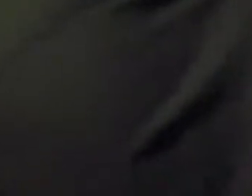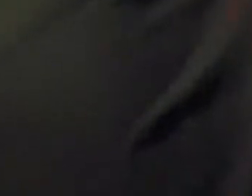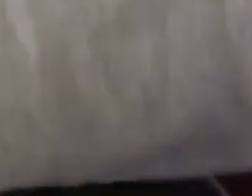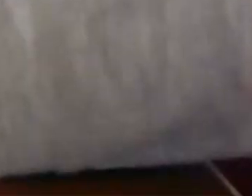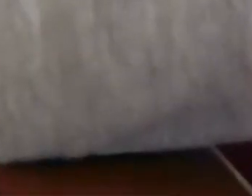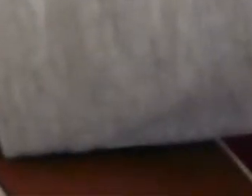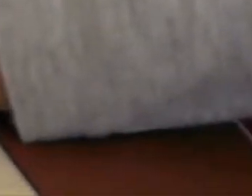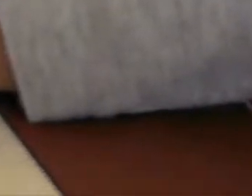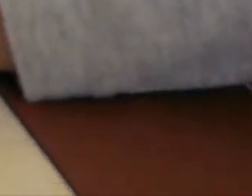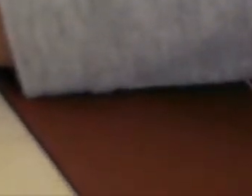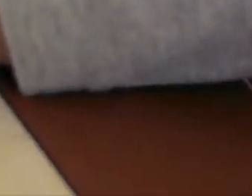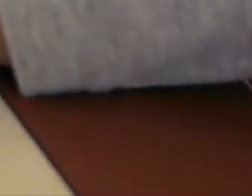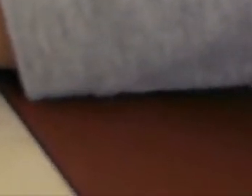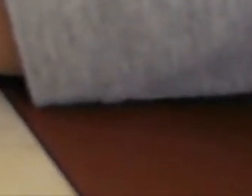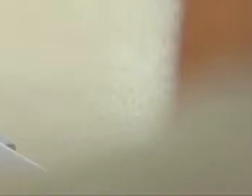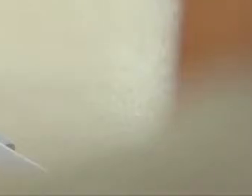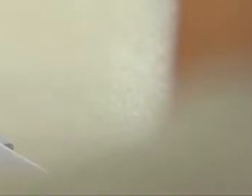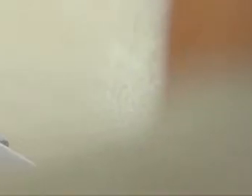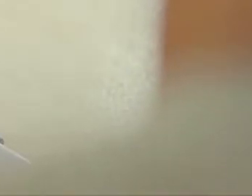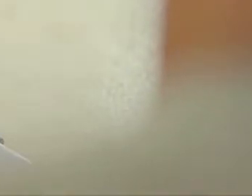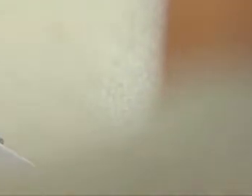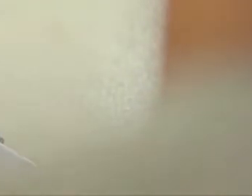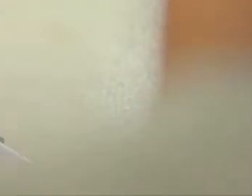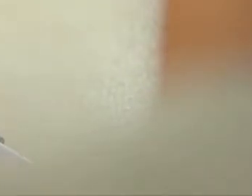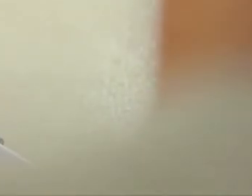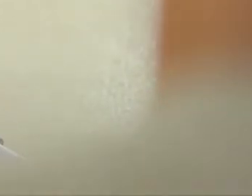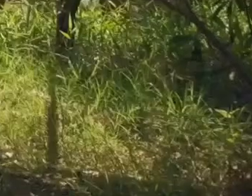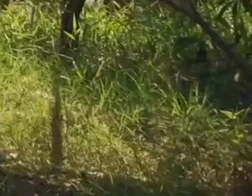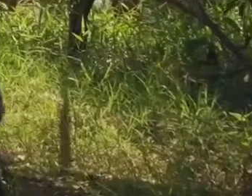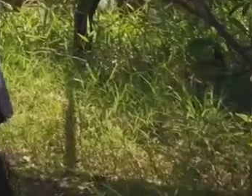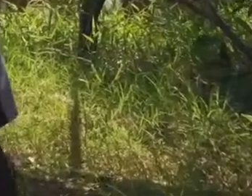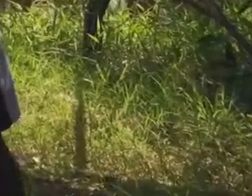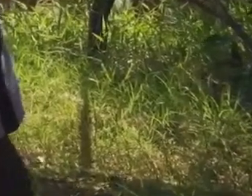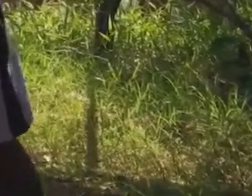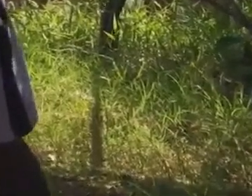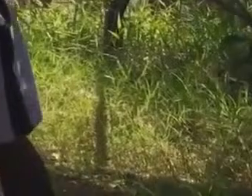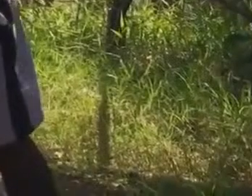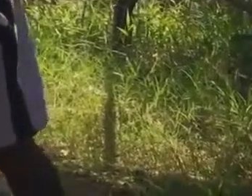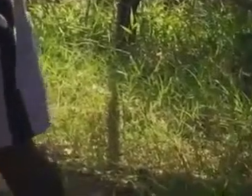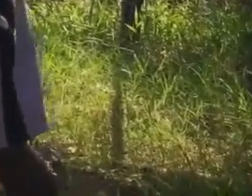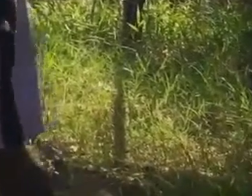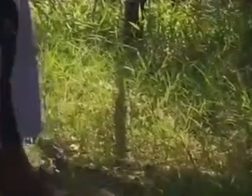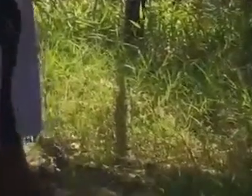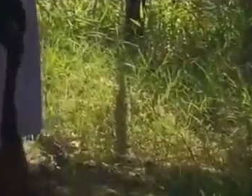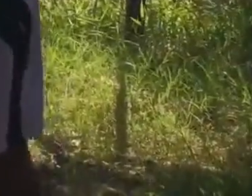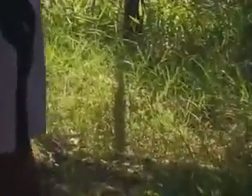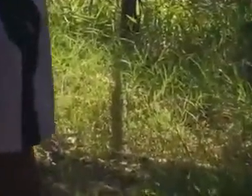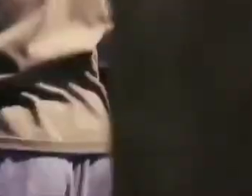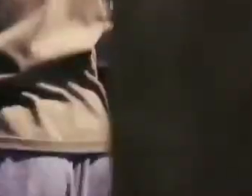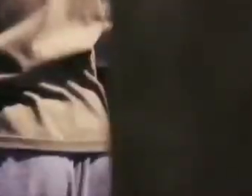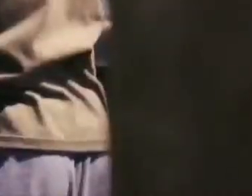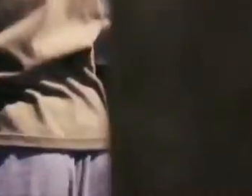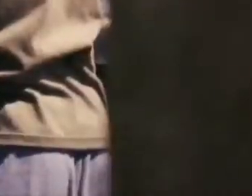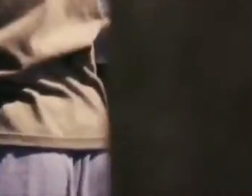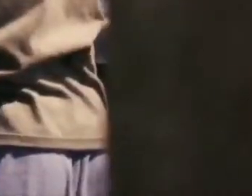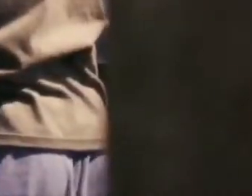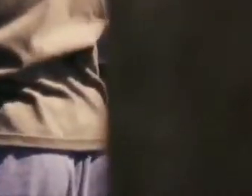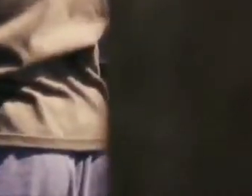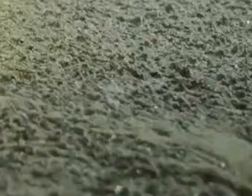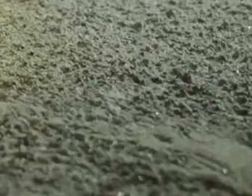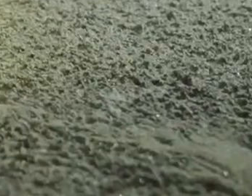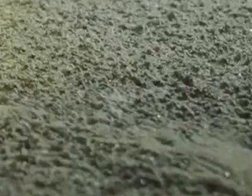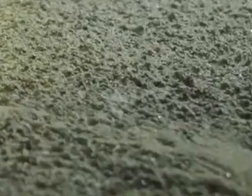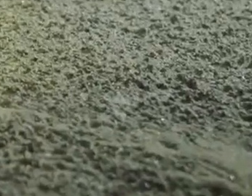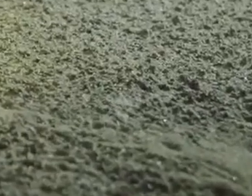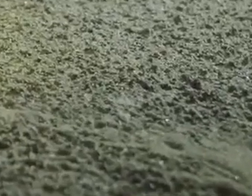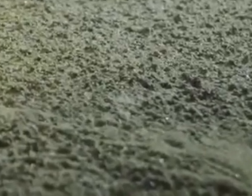tampoco. Es mucho más enriquecedor el diálogo que los saberes por sí solos. Porque una cosa no quita la otra, pero eso